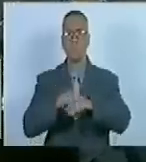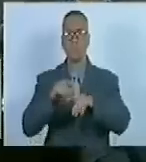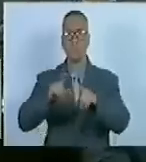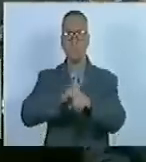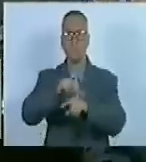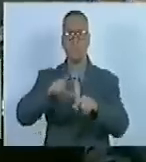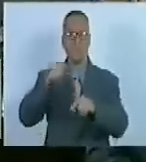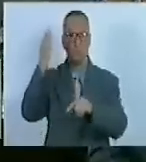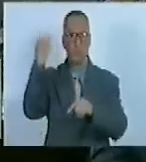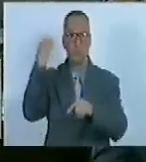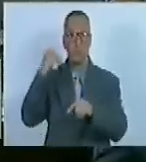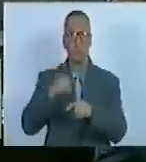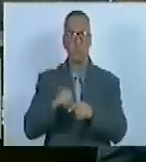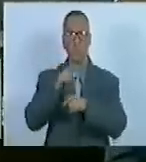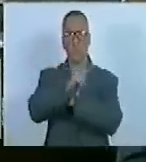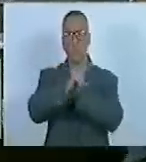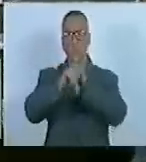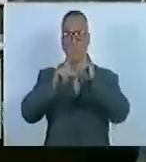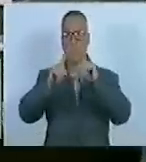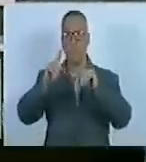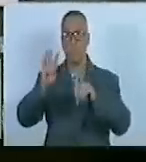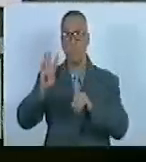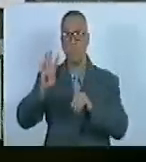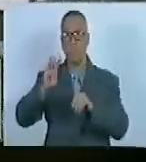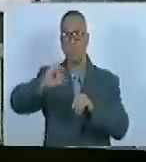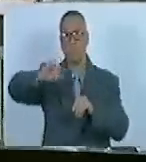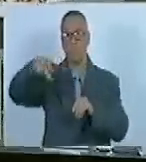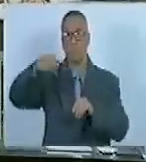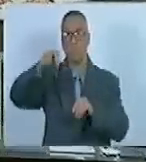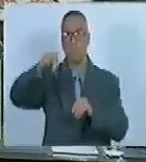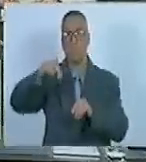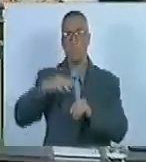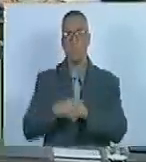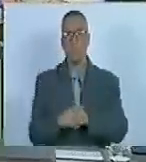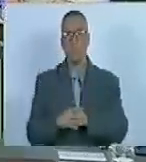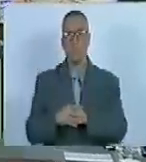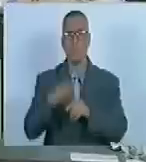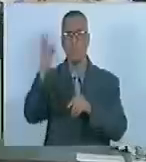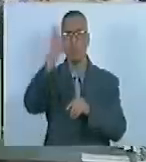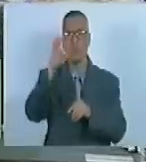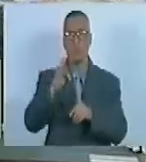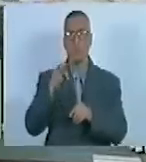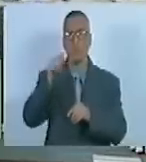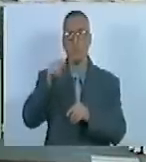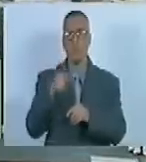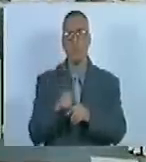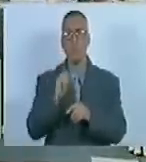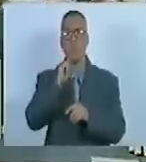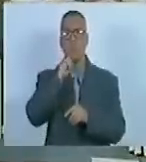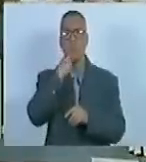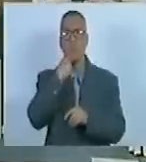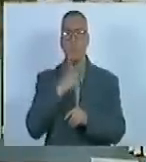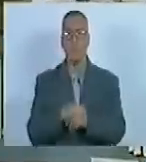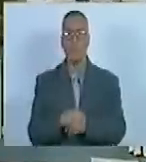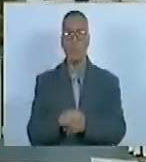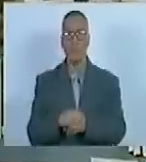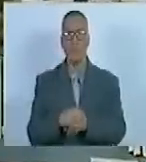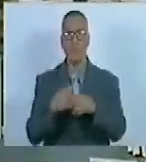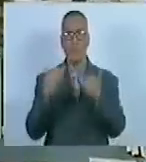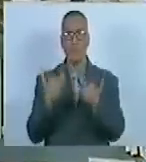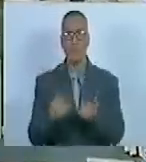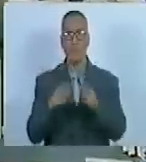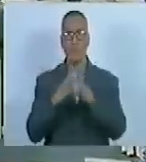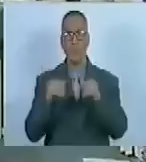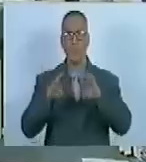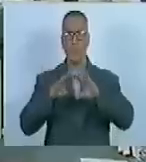el pasado 24 de junio en la Federación de Rusia. Ya todo